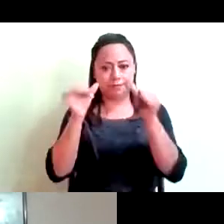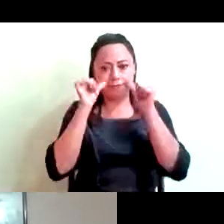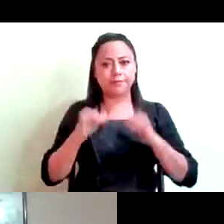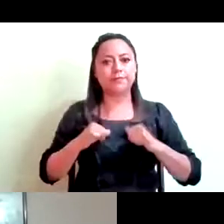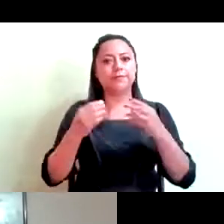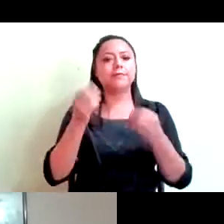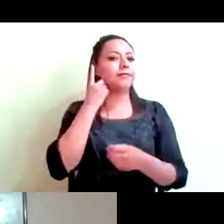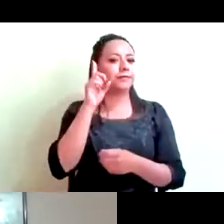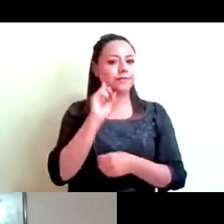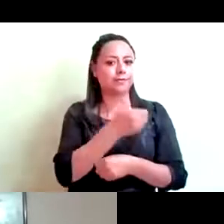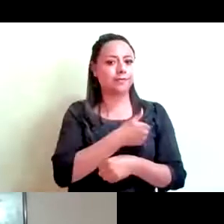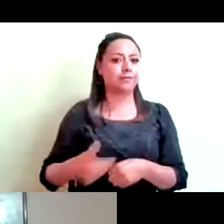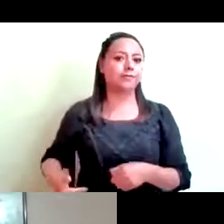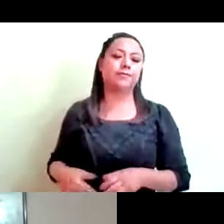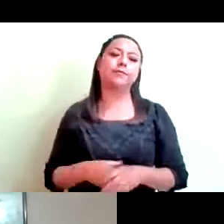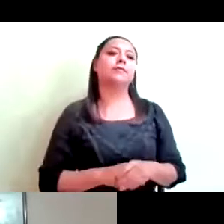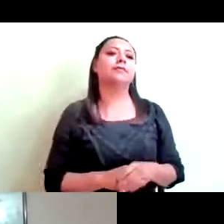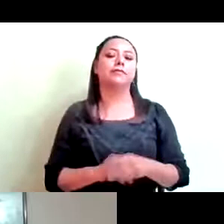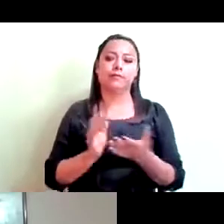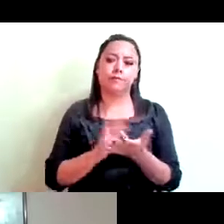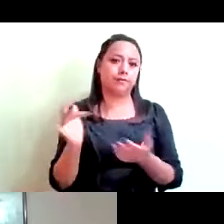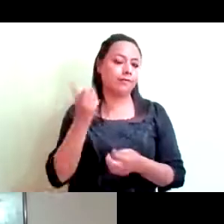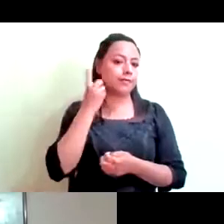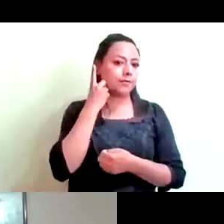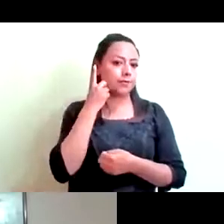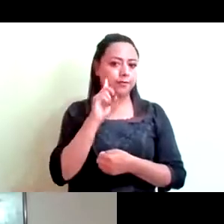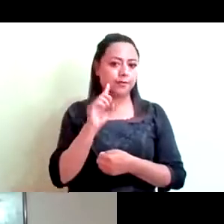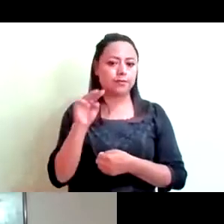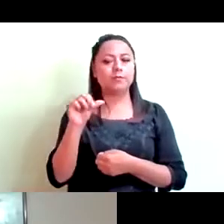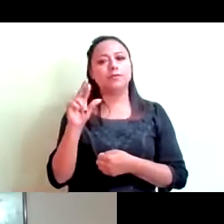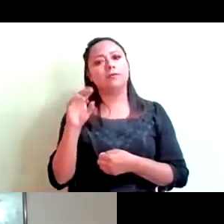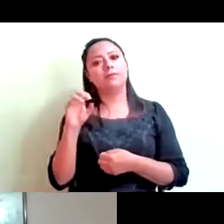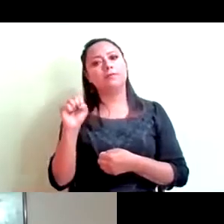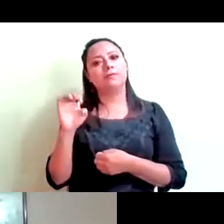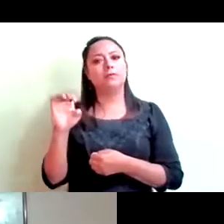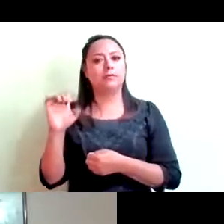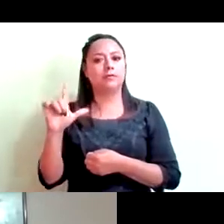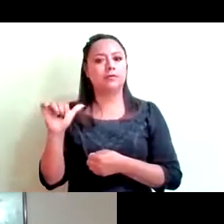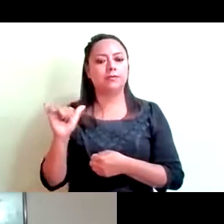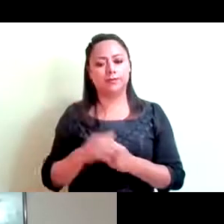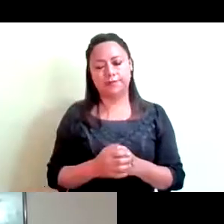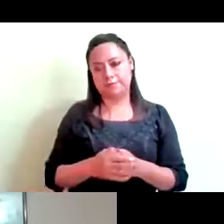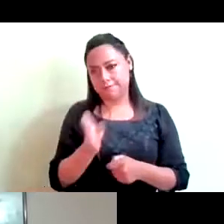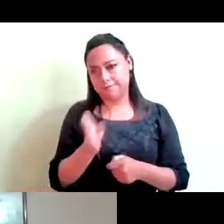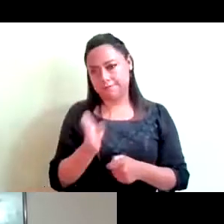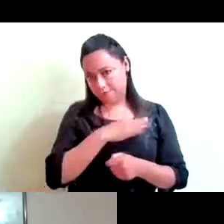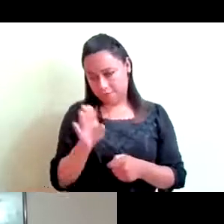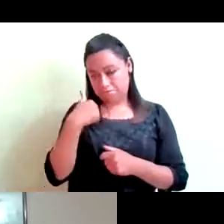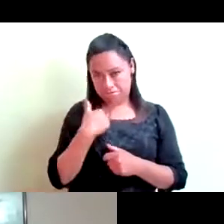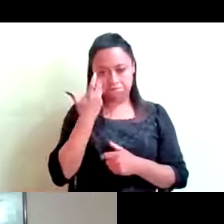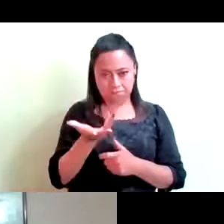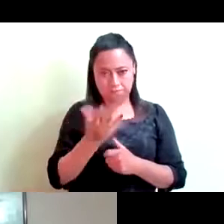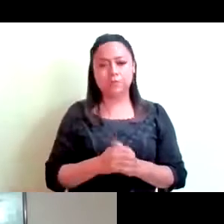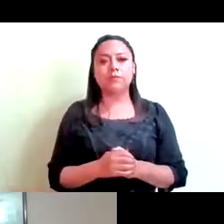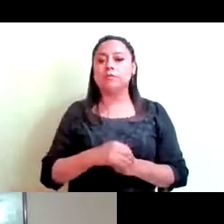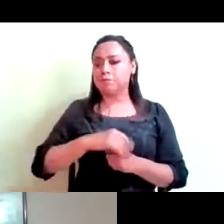presidenta. Gracias, diputada Marisela. Bueno, yo quiero ponerlo y les pregunto, ¿cómo consideran